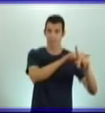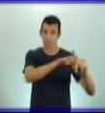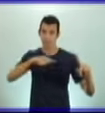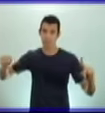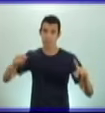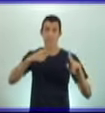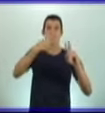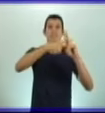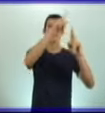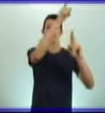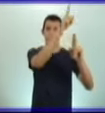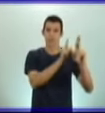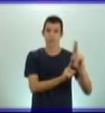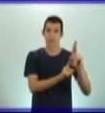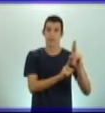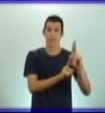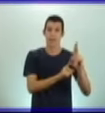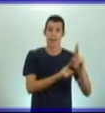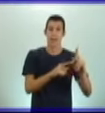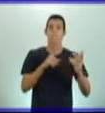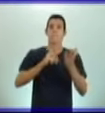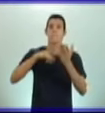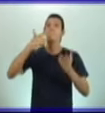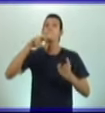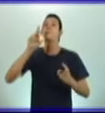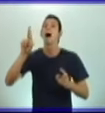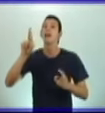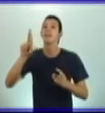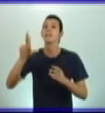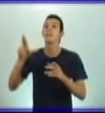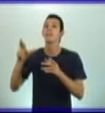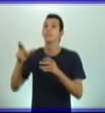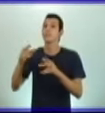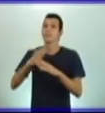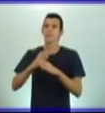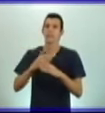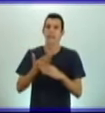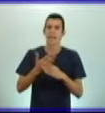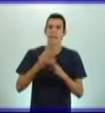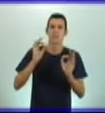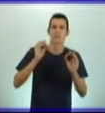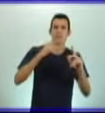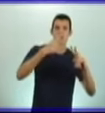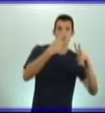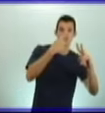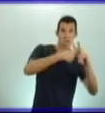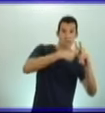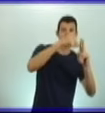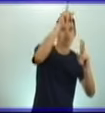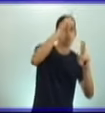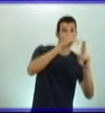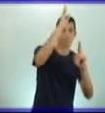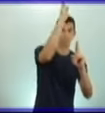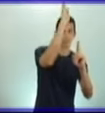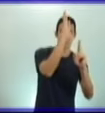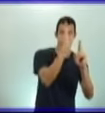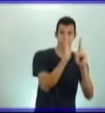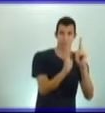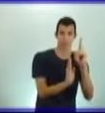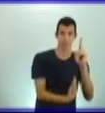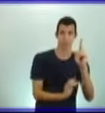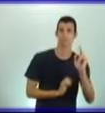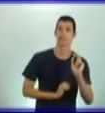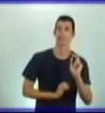simétrica respecto al origen. Observen la expresión sí y solo sí. Es decir, es una condición necesaria